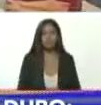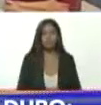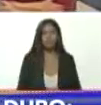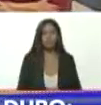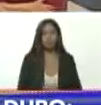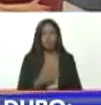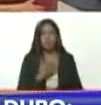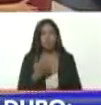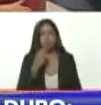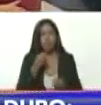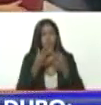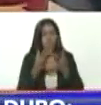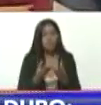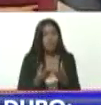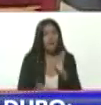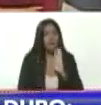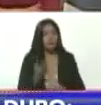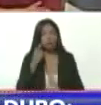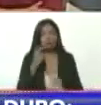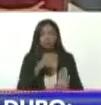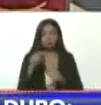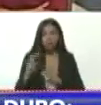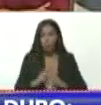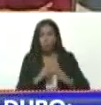quería comentarlo, era importante.